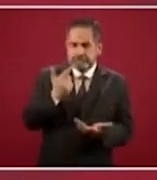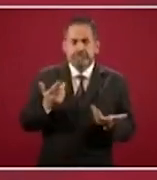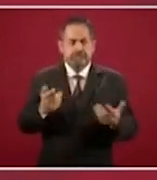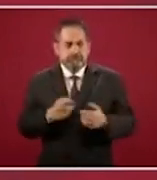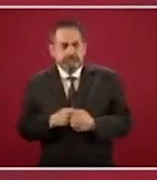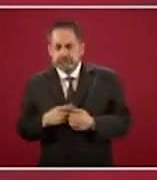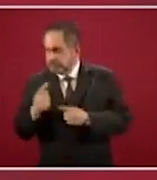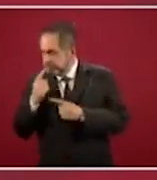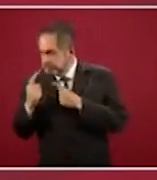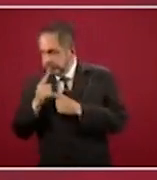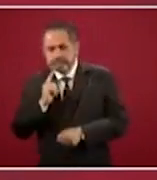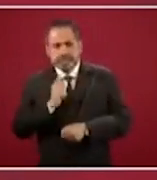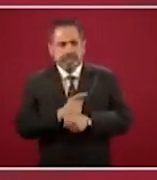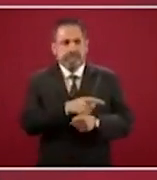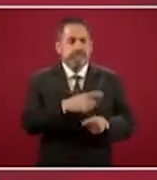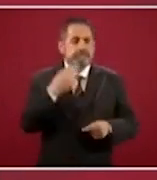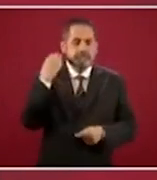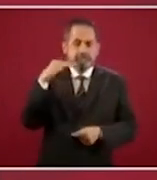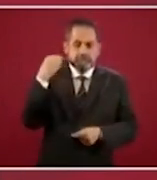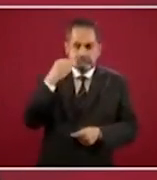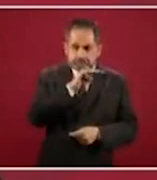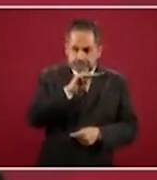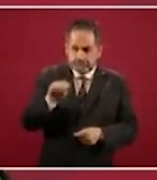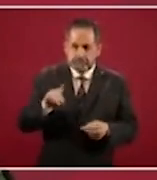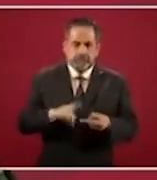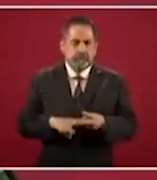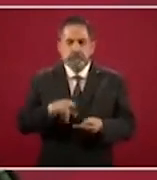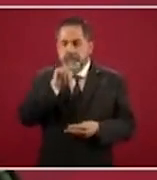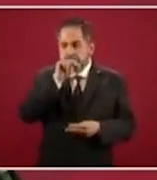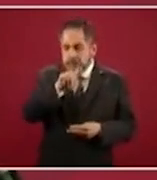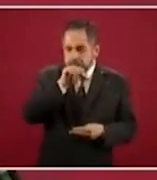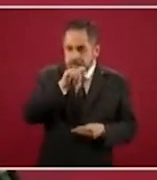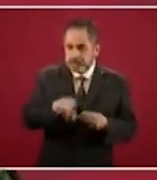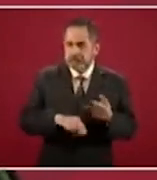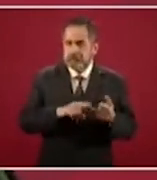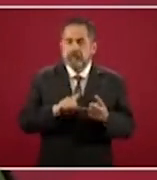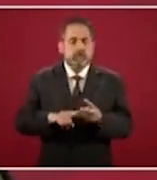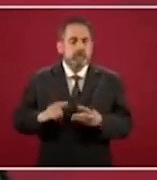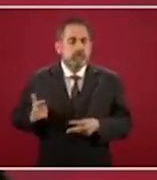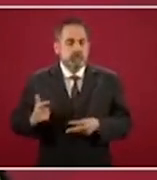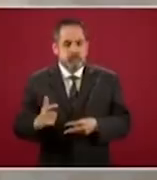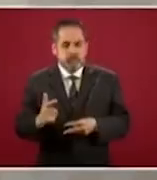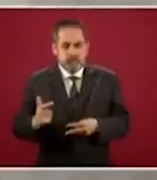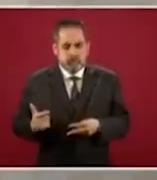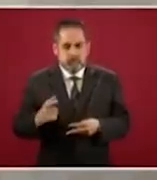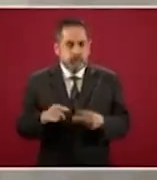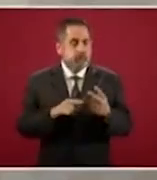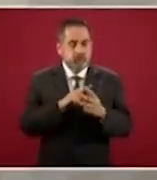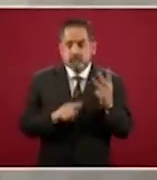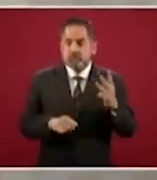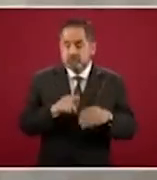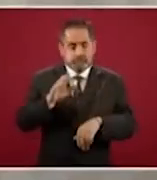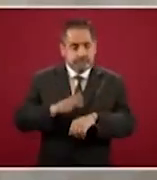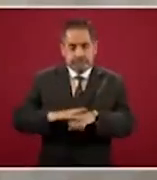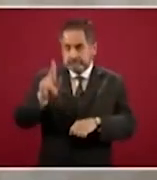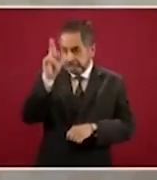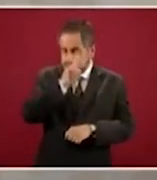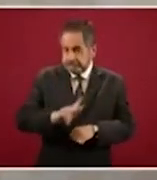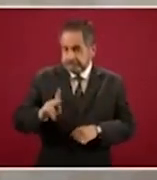se ubicó a michoacán y jalisco y guanajuato los esfuerzos